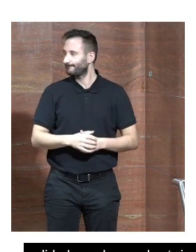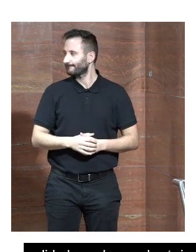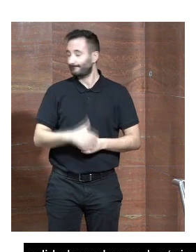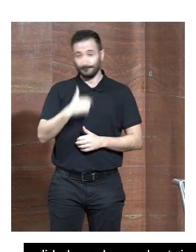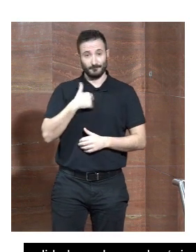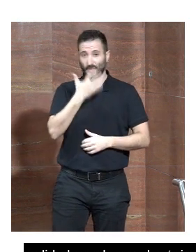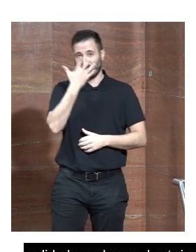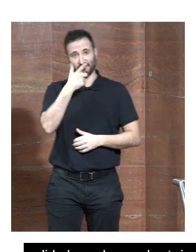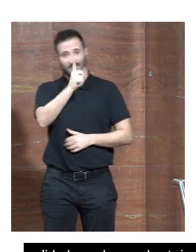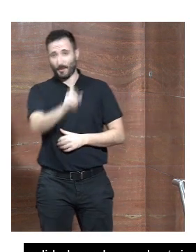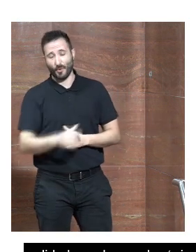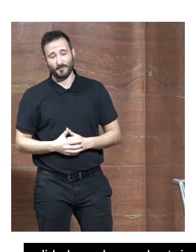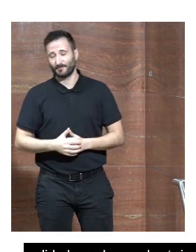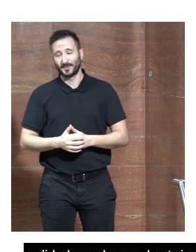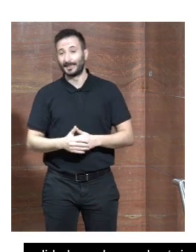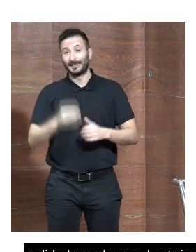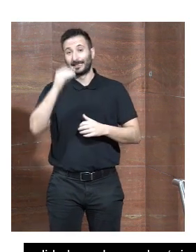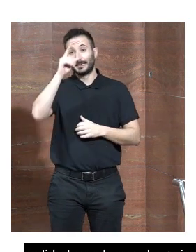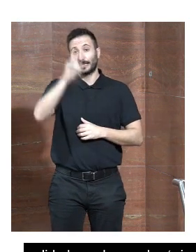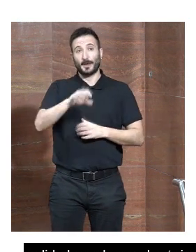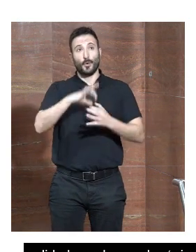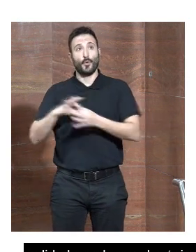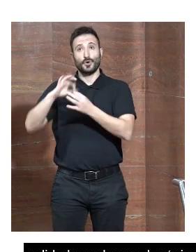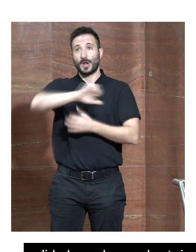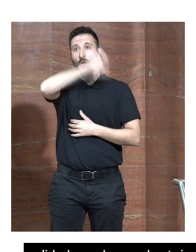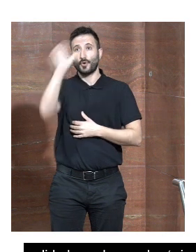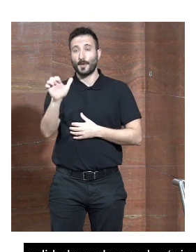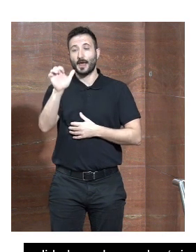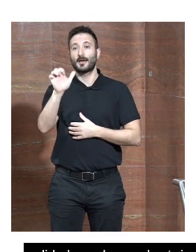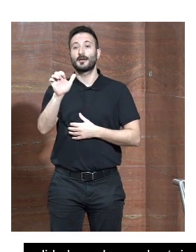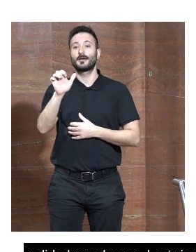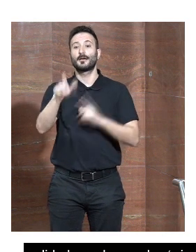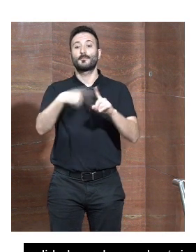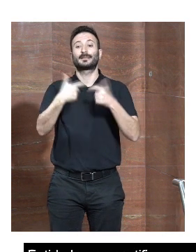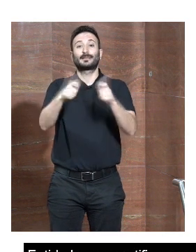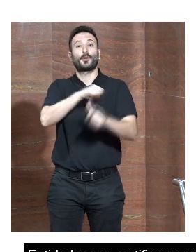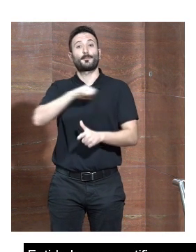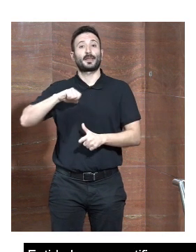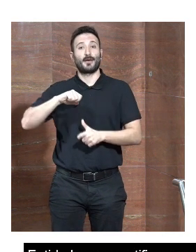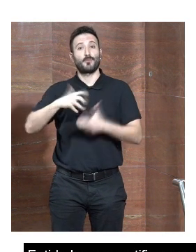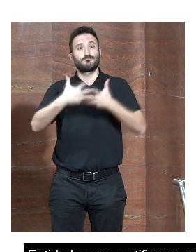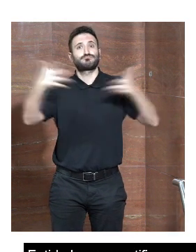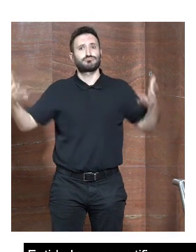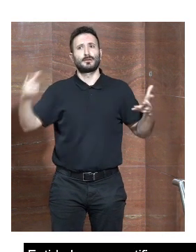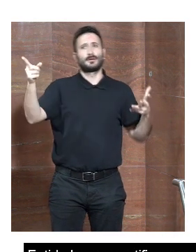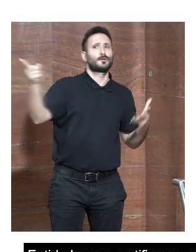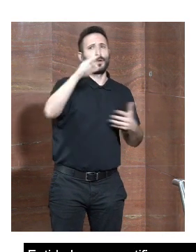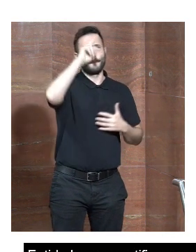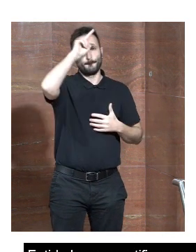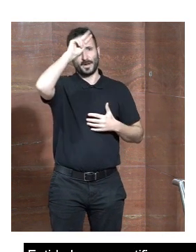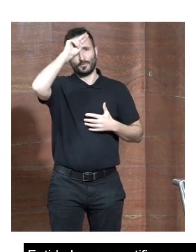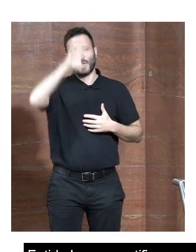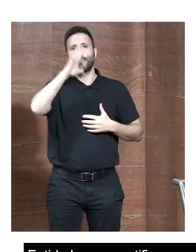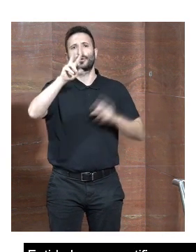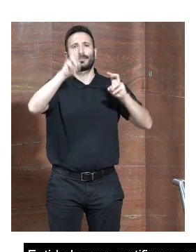conozco tampoco. Y, de hecho, la propia Unión Europea y varias empresas del sector privado grandes estaban muy preocupadas cuando iba a entrar en